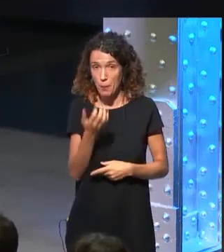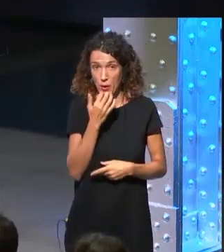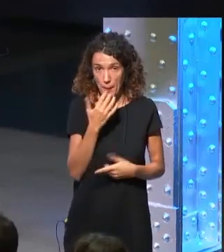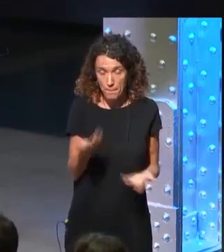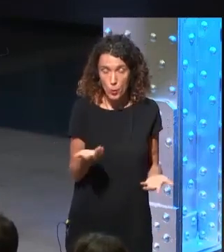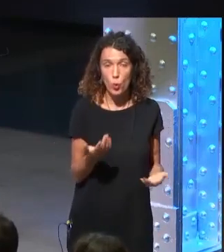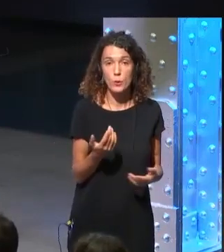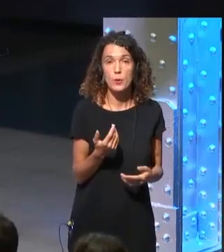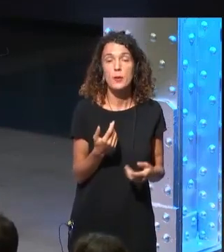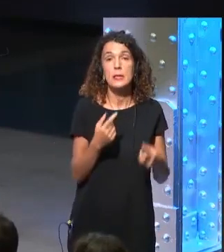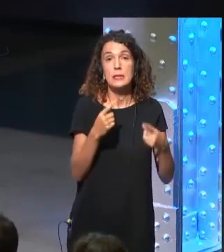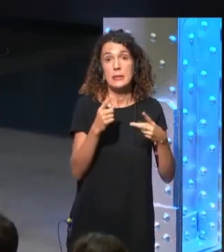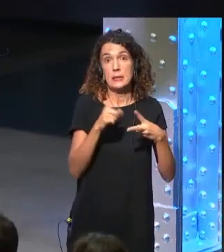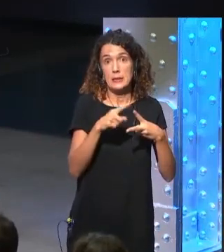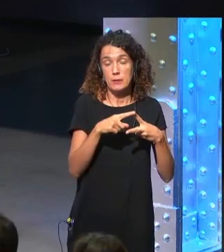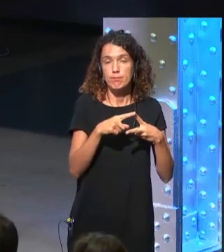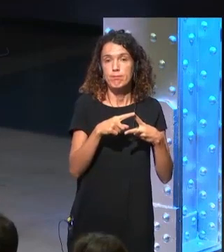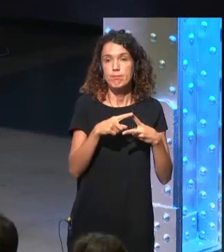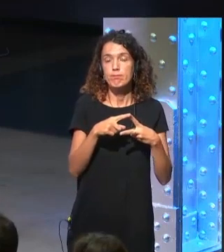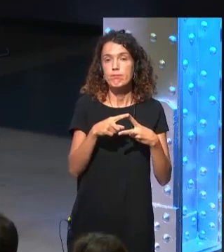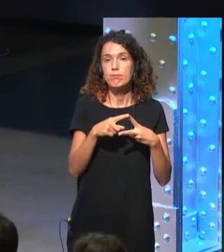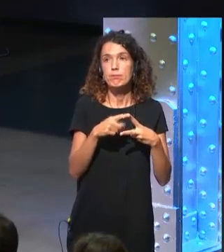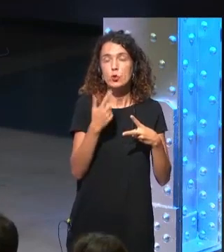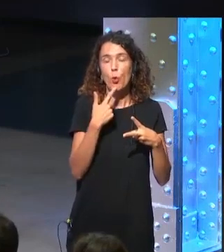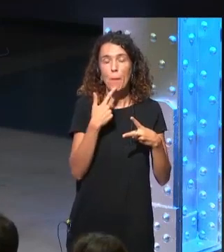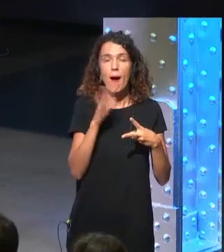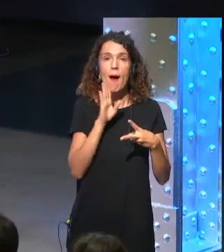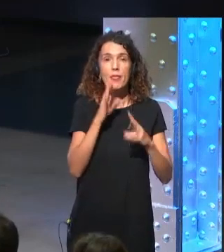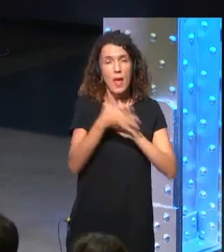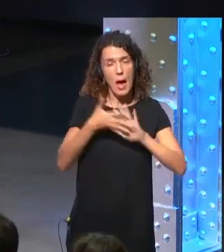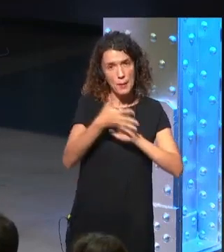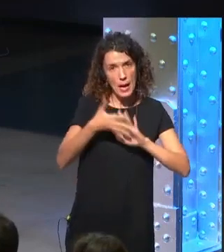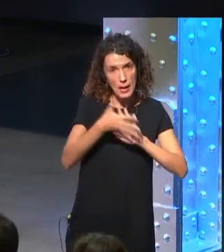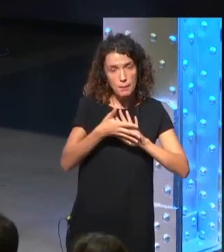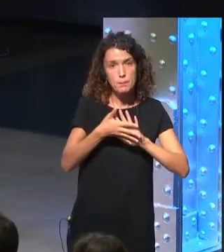ellas es que creo que he abordado la idea